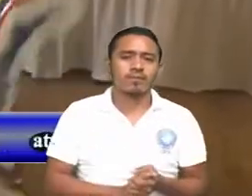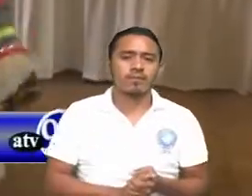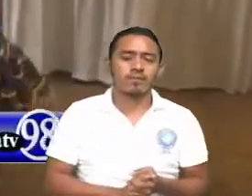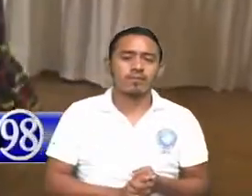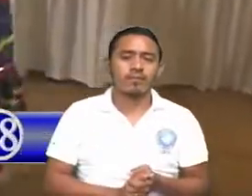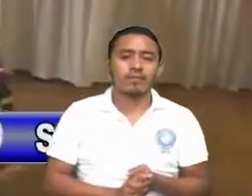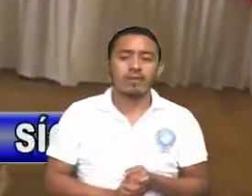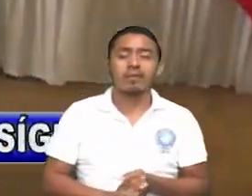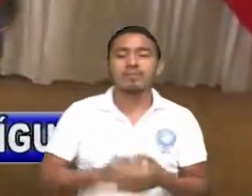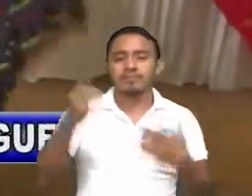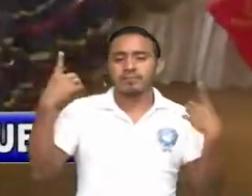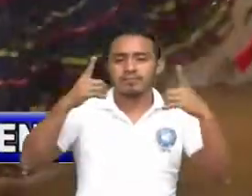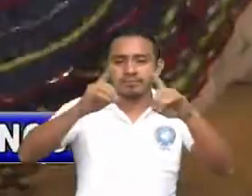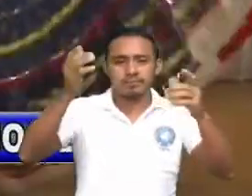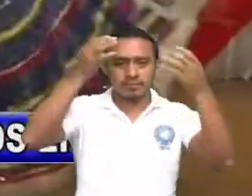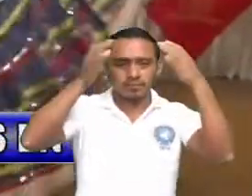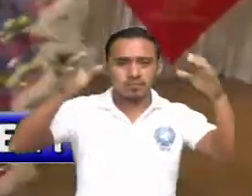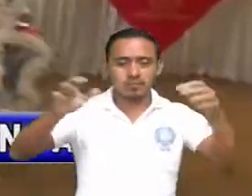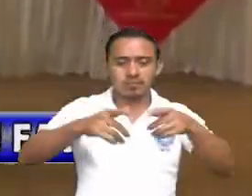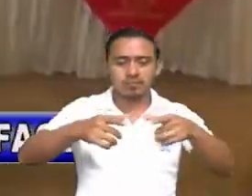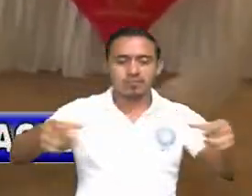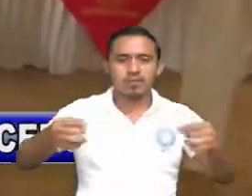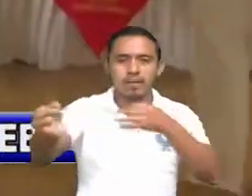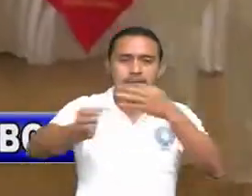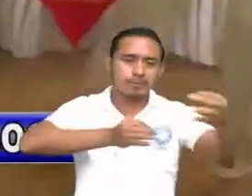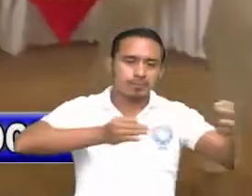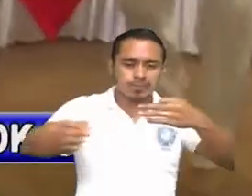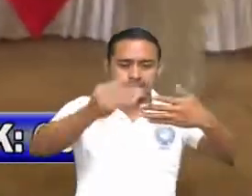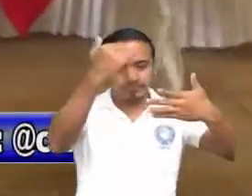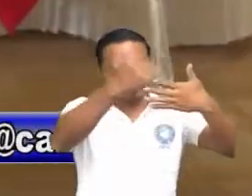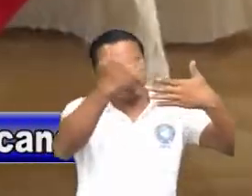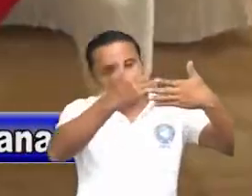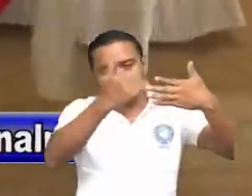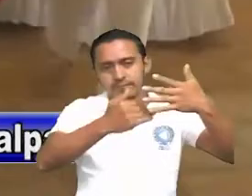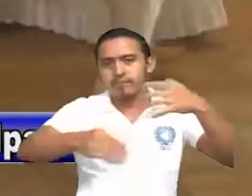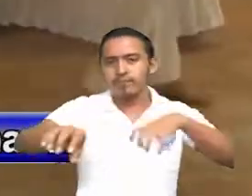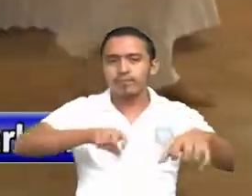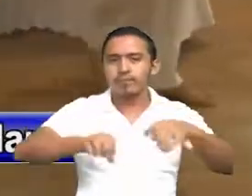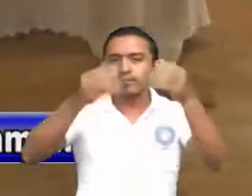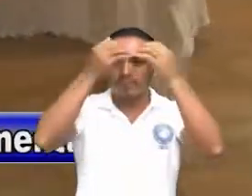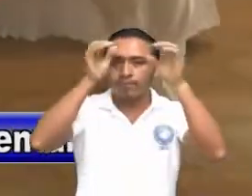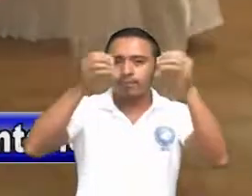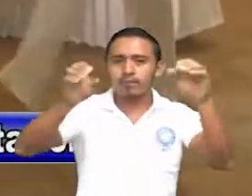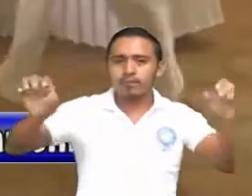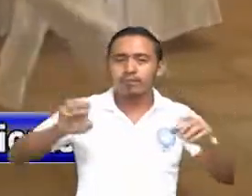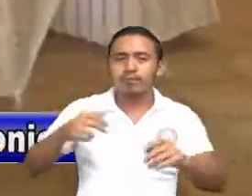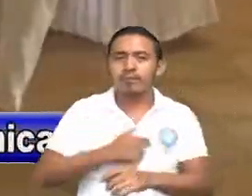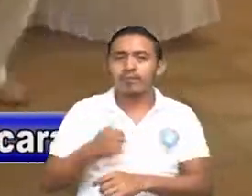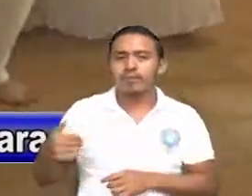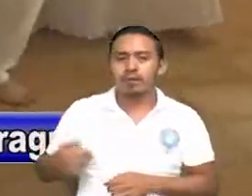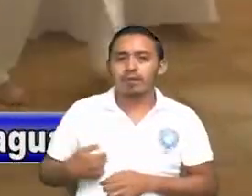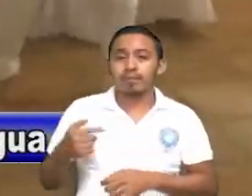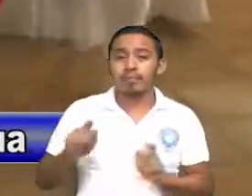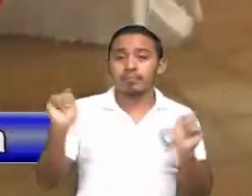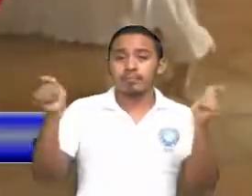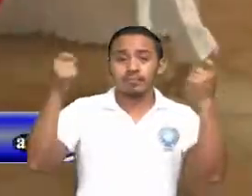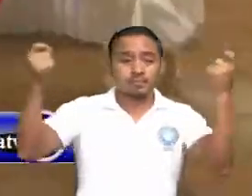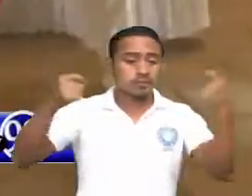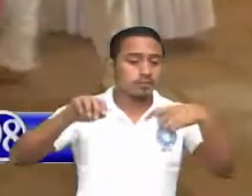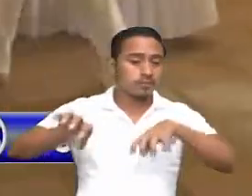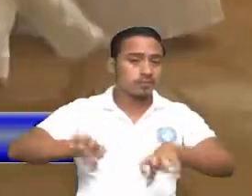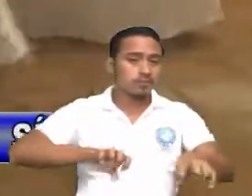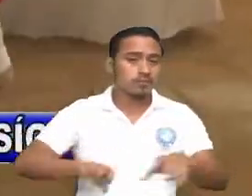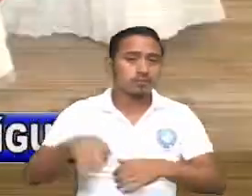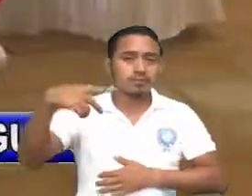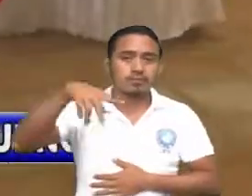La directora de Cultura de la Alcaldía de Managua brindó detalles de las actividades culturales que se estarán realizando para festejar las fiestas